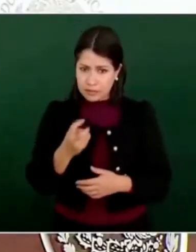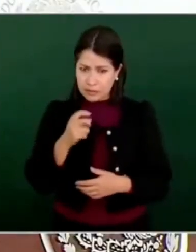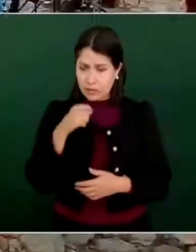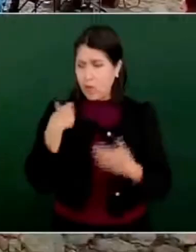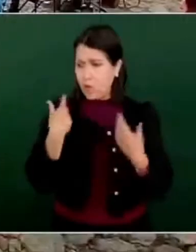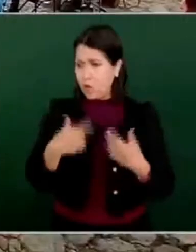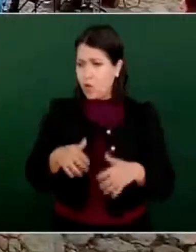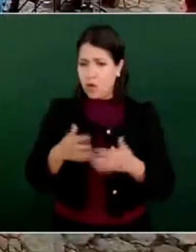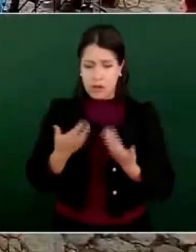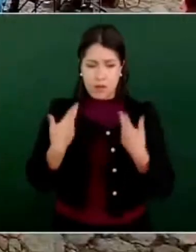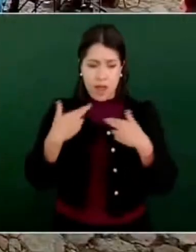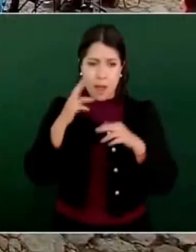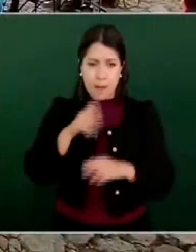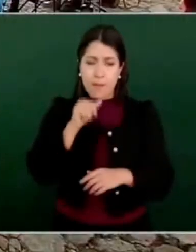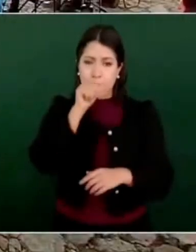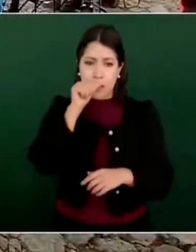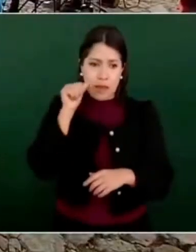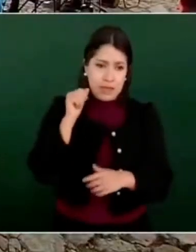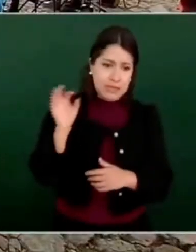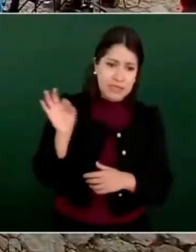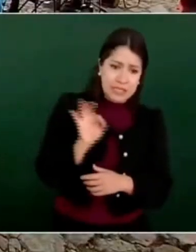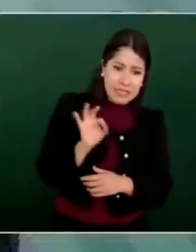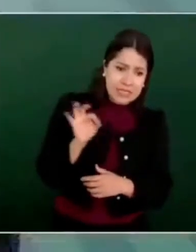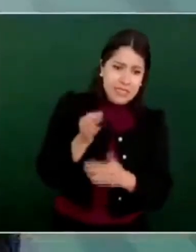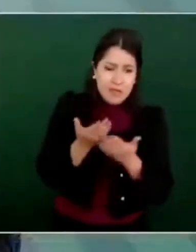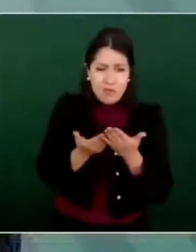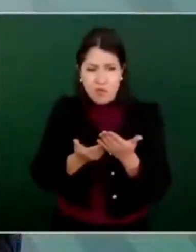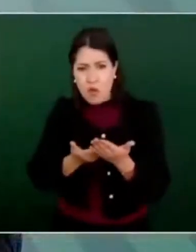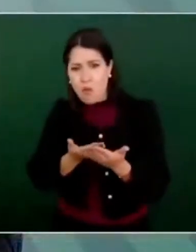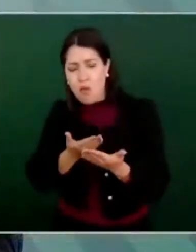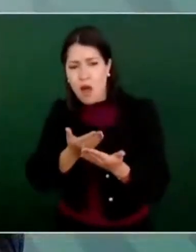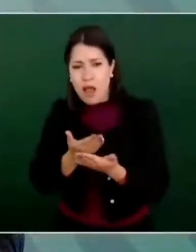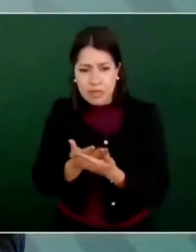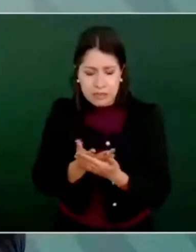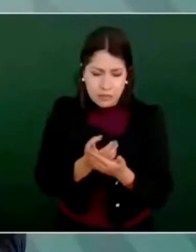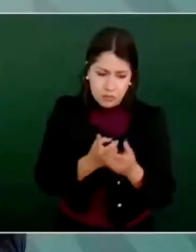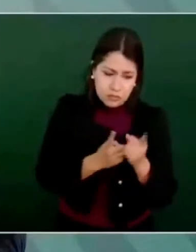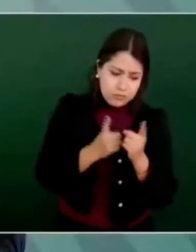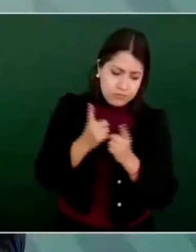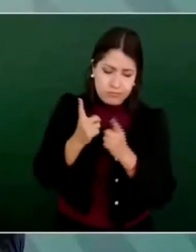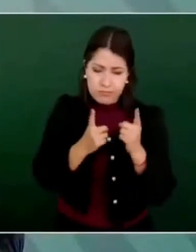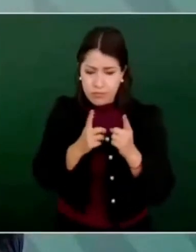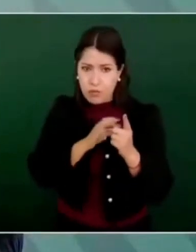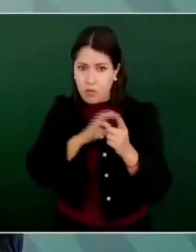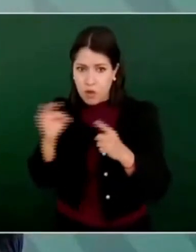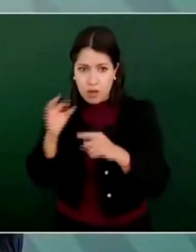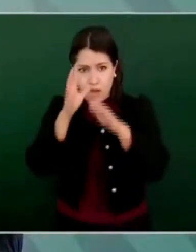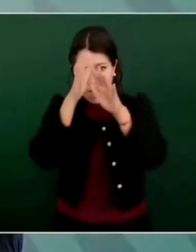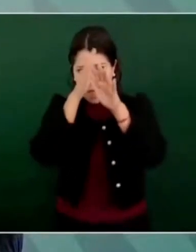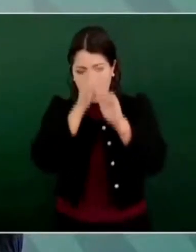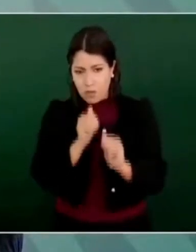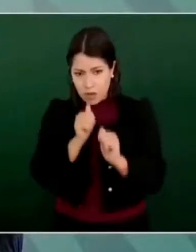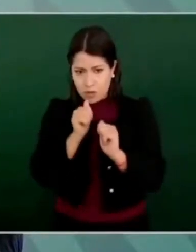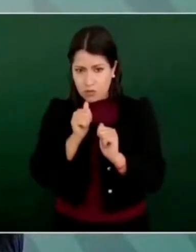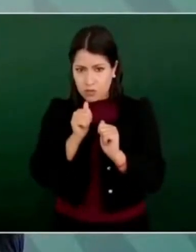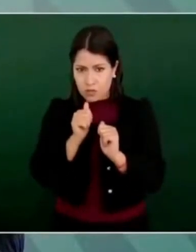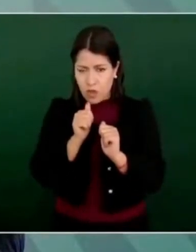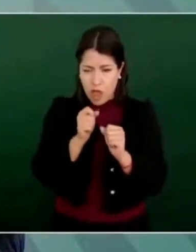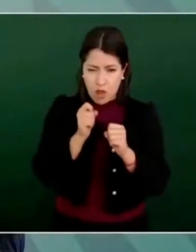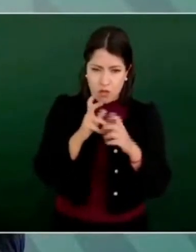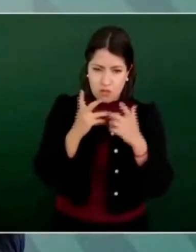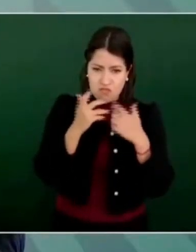ante traiciones, vacilaciones o propuestas de negociaciones